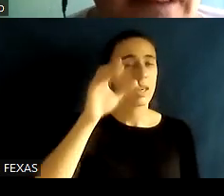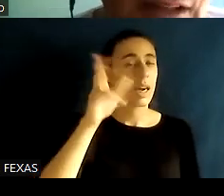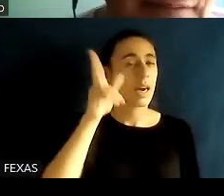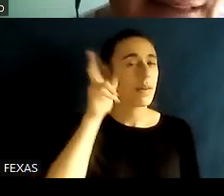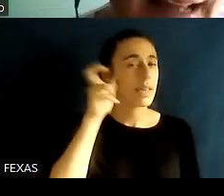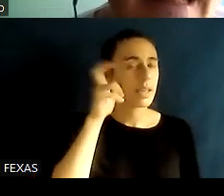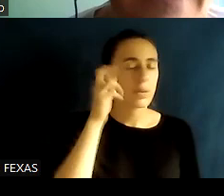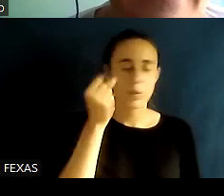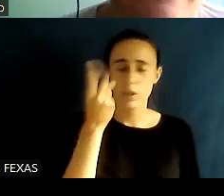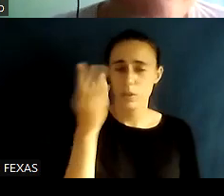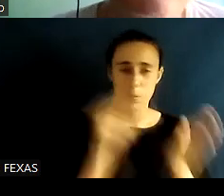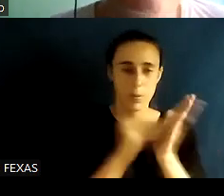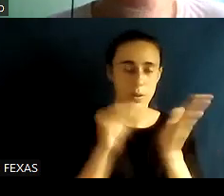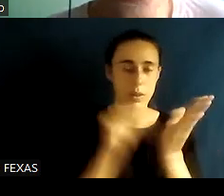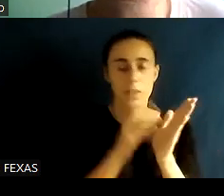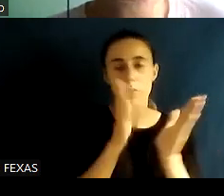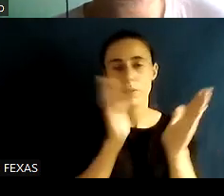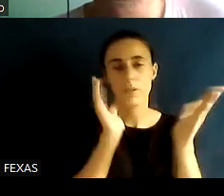tratamiento fundamental del